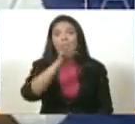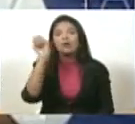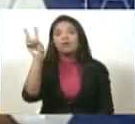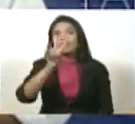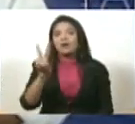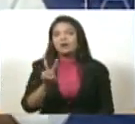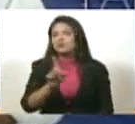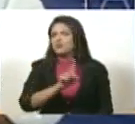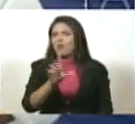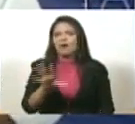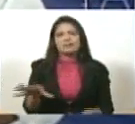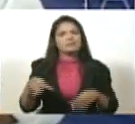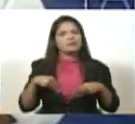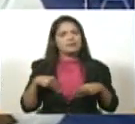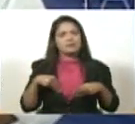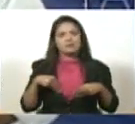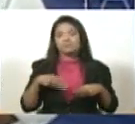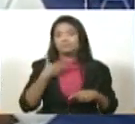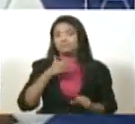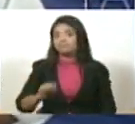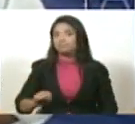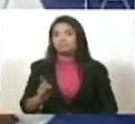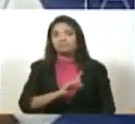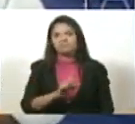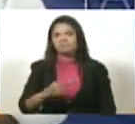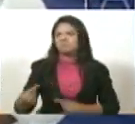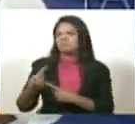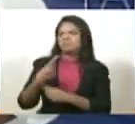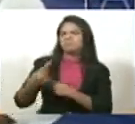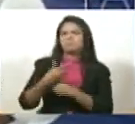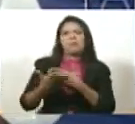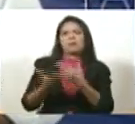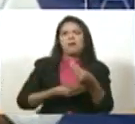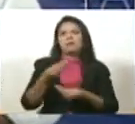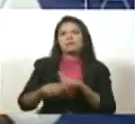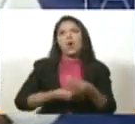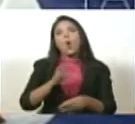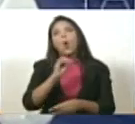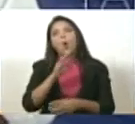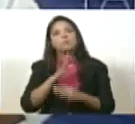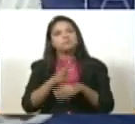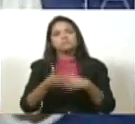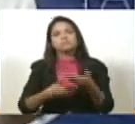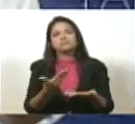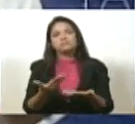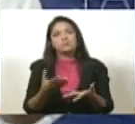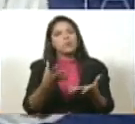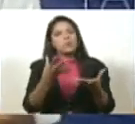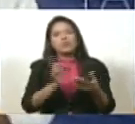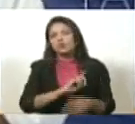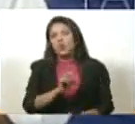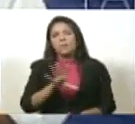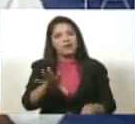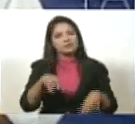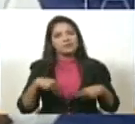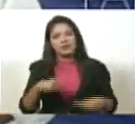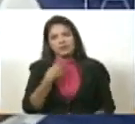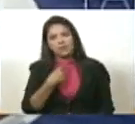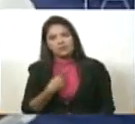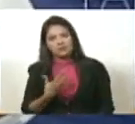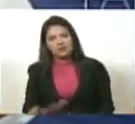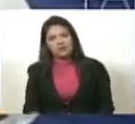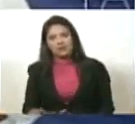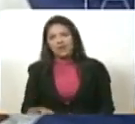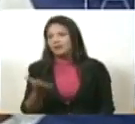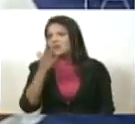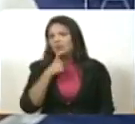no acepta por ninguna razón que le digan qué hacer o qué dejar de hacer. Mucho menos vamos a aceptar que nos digan que